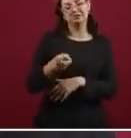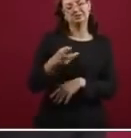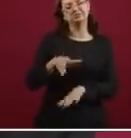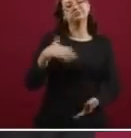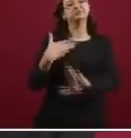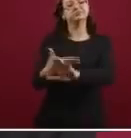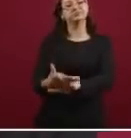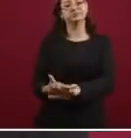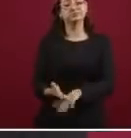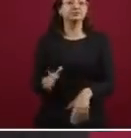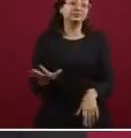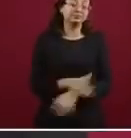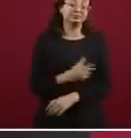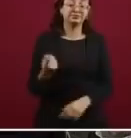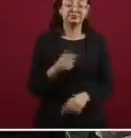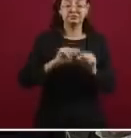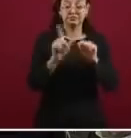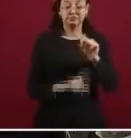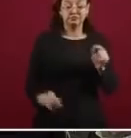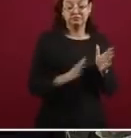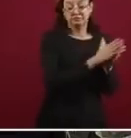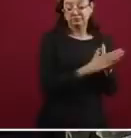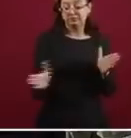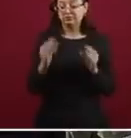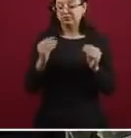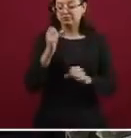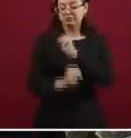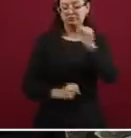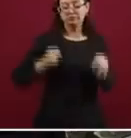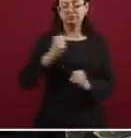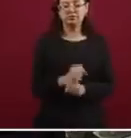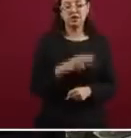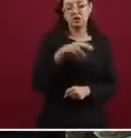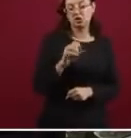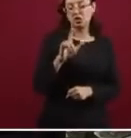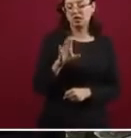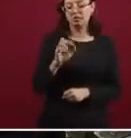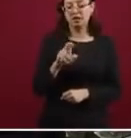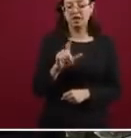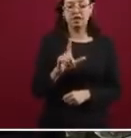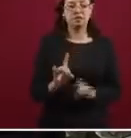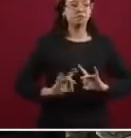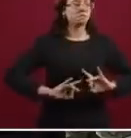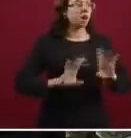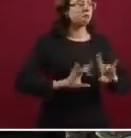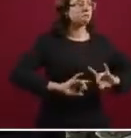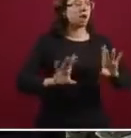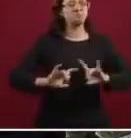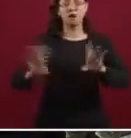por este modelo neoliberal desde la noche a la mañana surgieron y